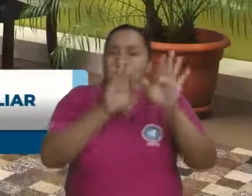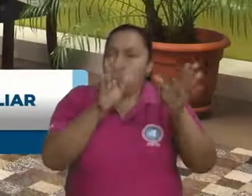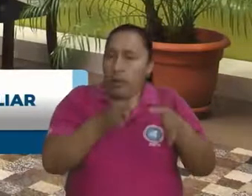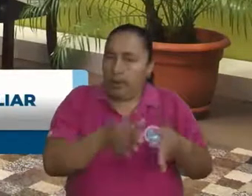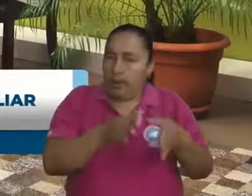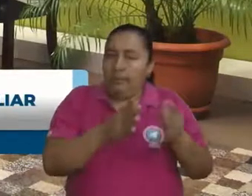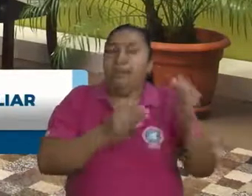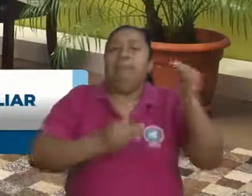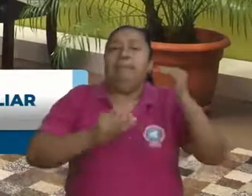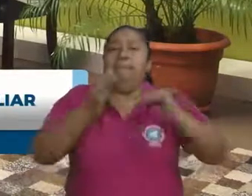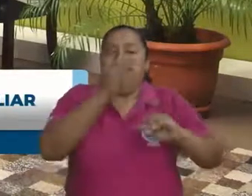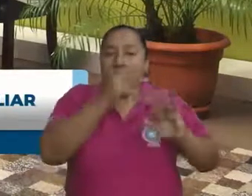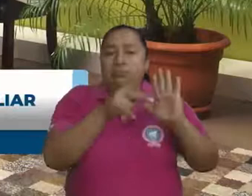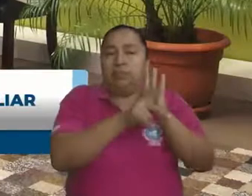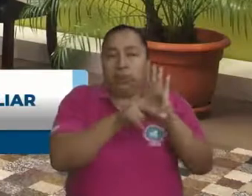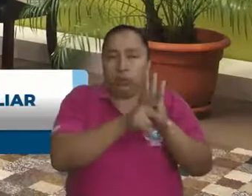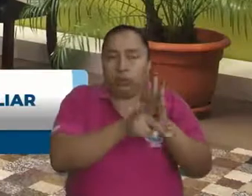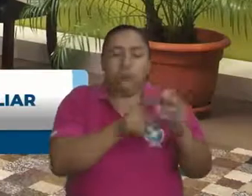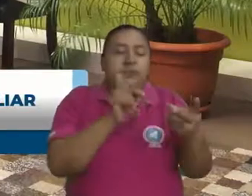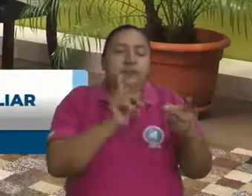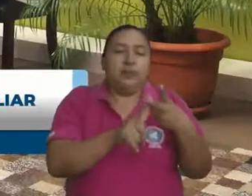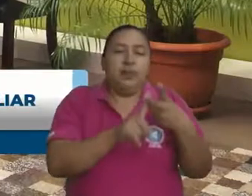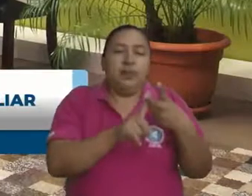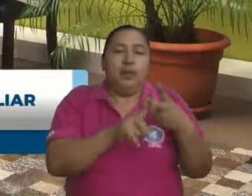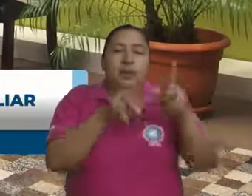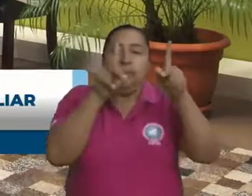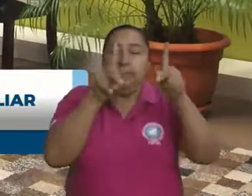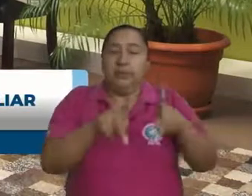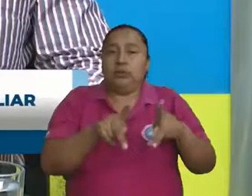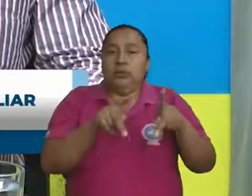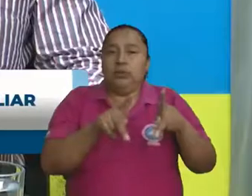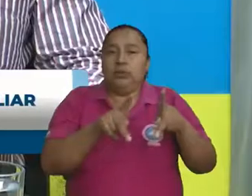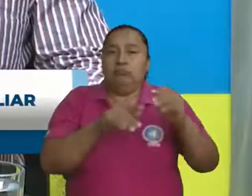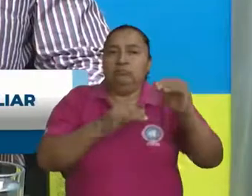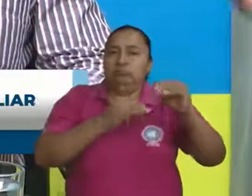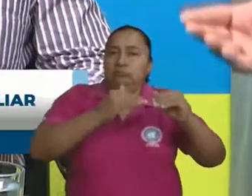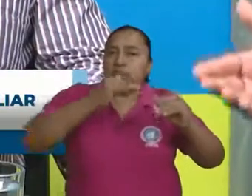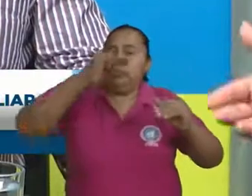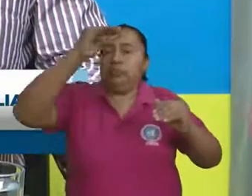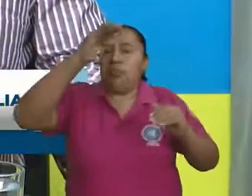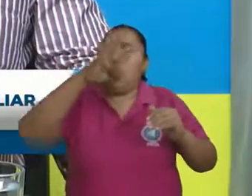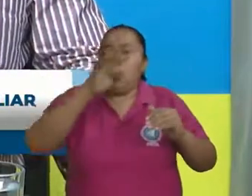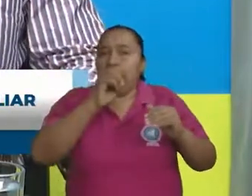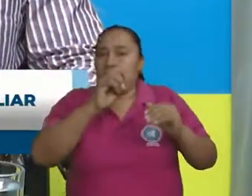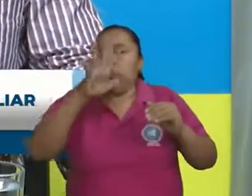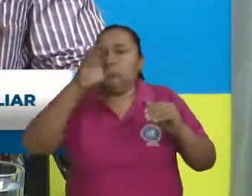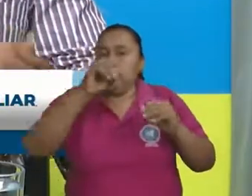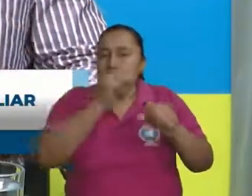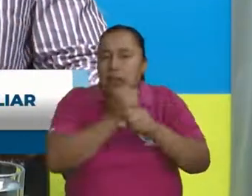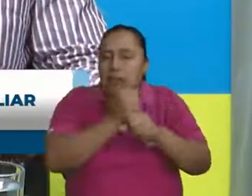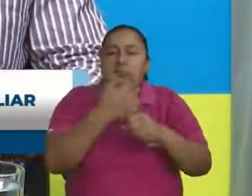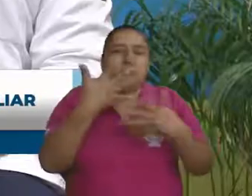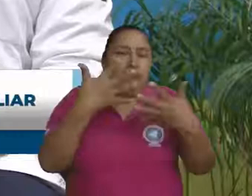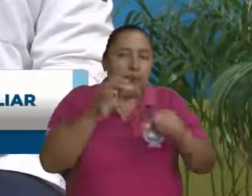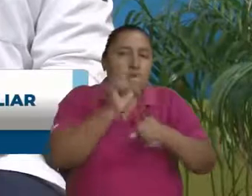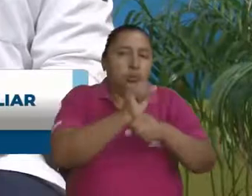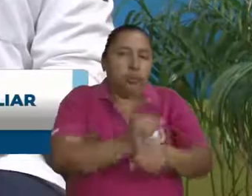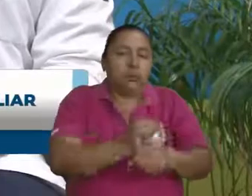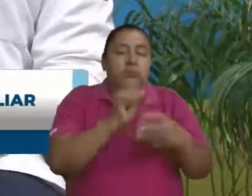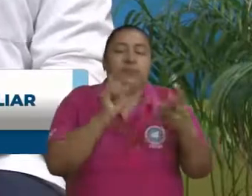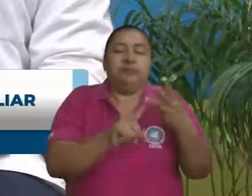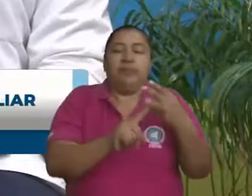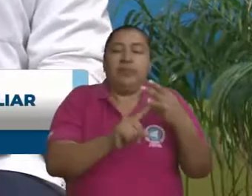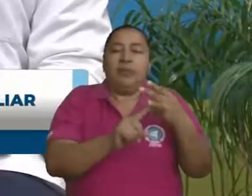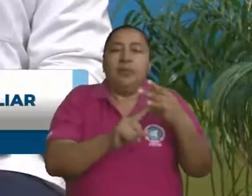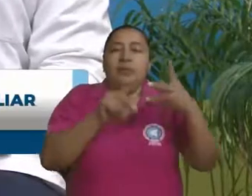más riesgo de desarrollar colelitiasis. Las personas de edades superiores a los 40 años es muy frecuente la colelitiasis.